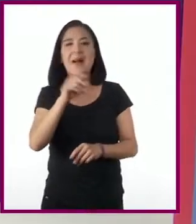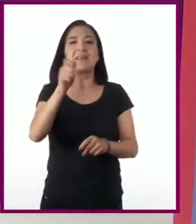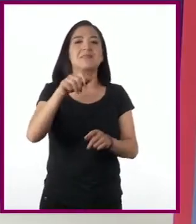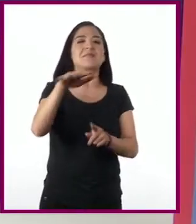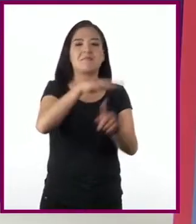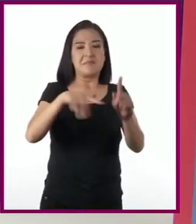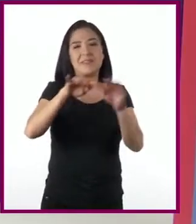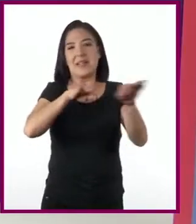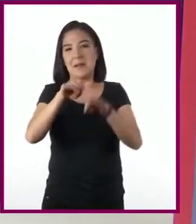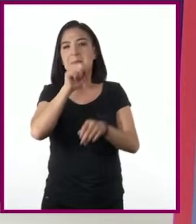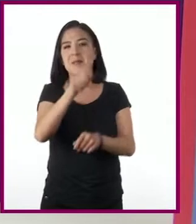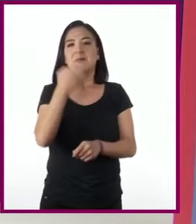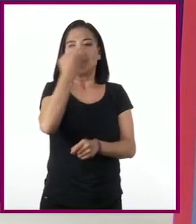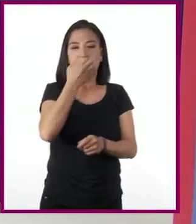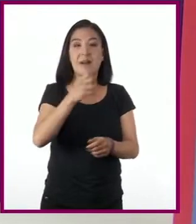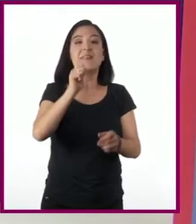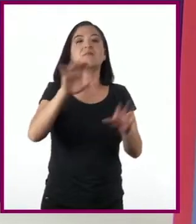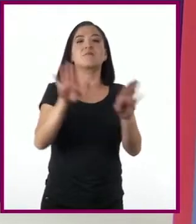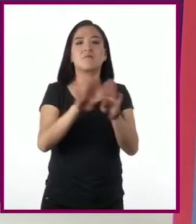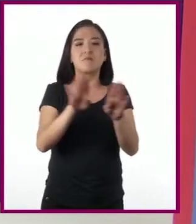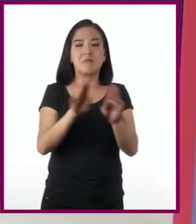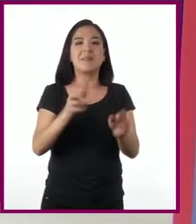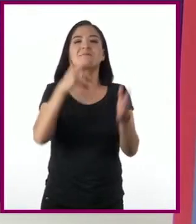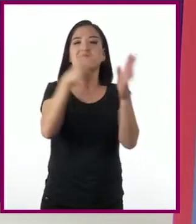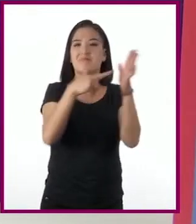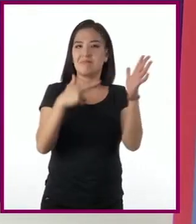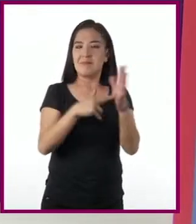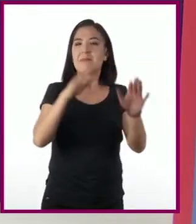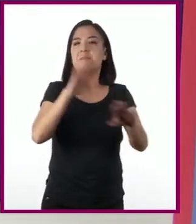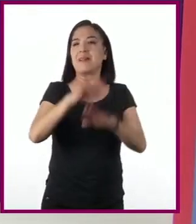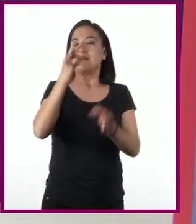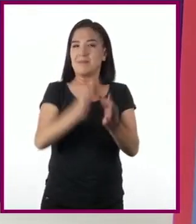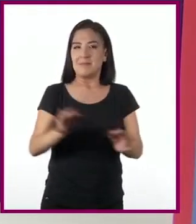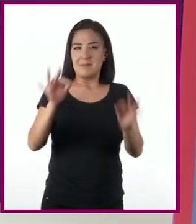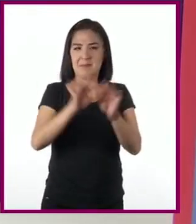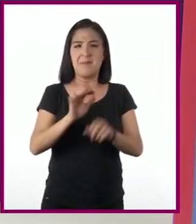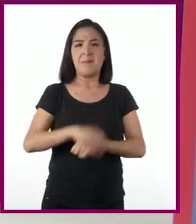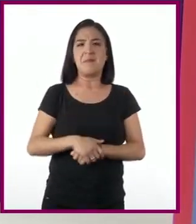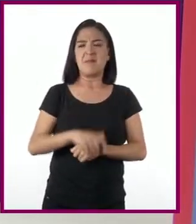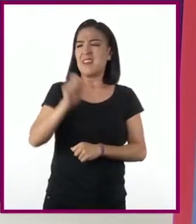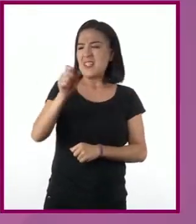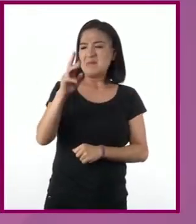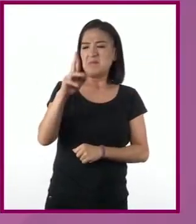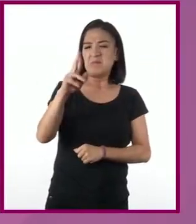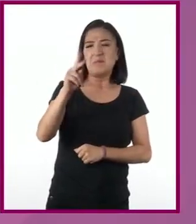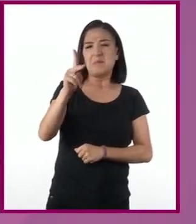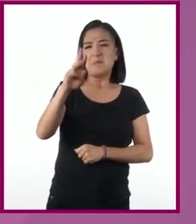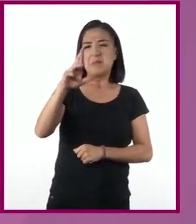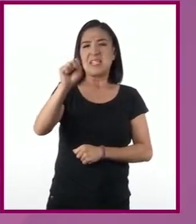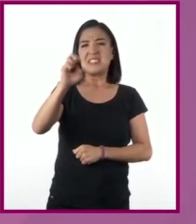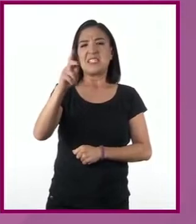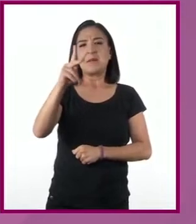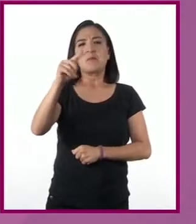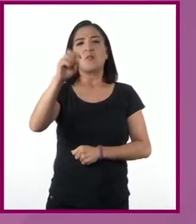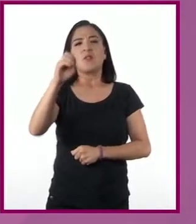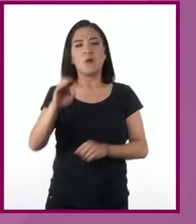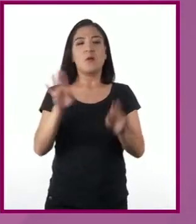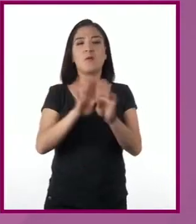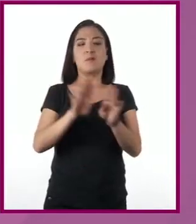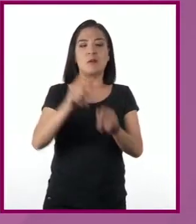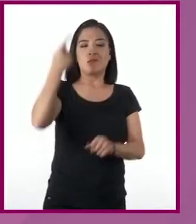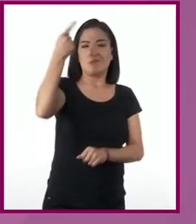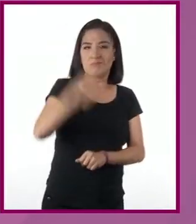decir, es un conjunto de reglas o preceptos. Maestra, ¿qué es un precepto? Precepto es una